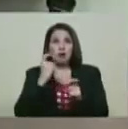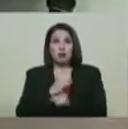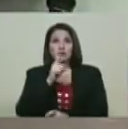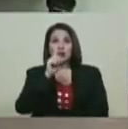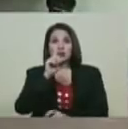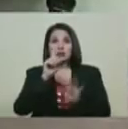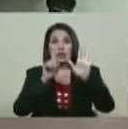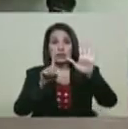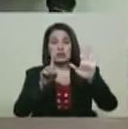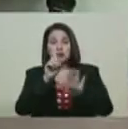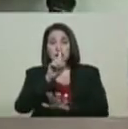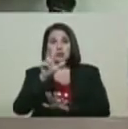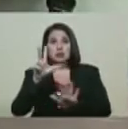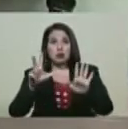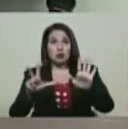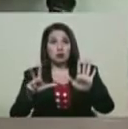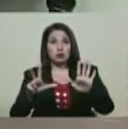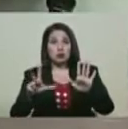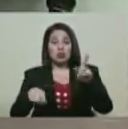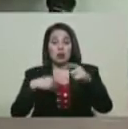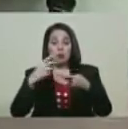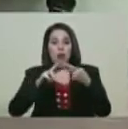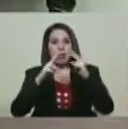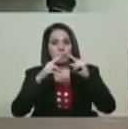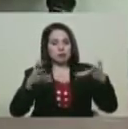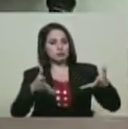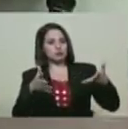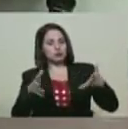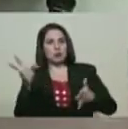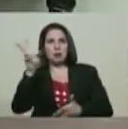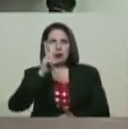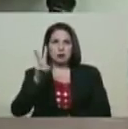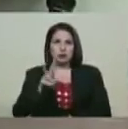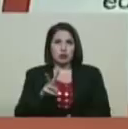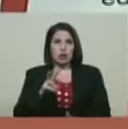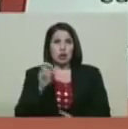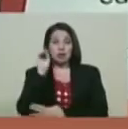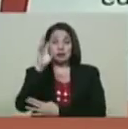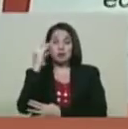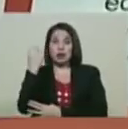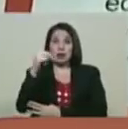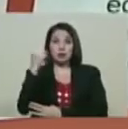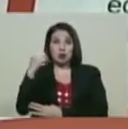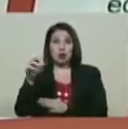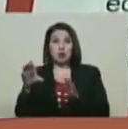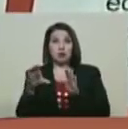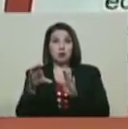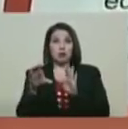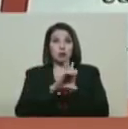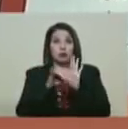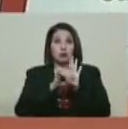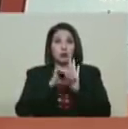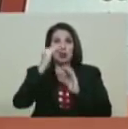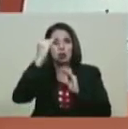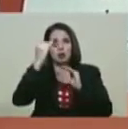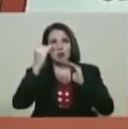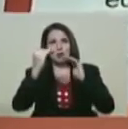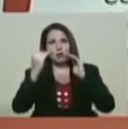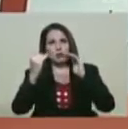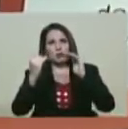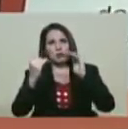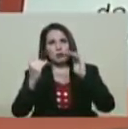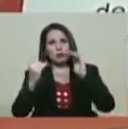como llegó la paz a Venezuela con la Asamblea Nacional Constituyente, esto baja sus